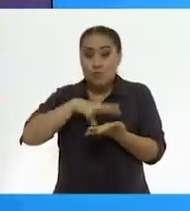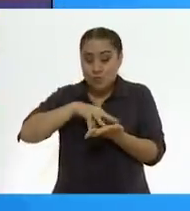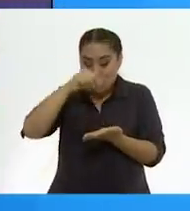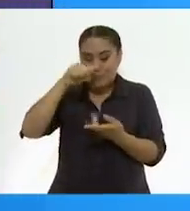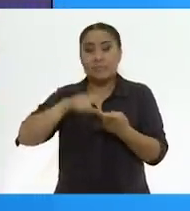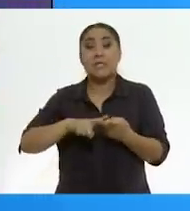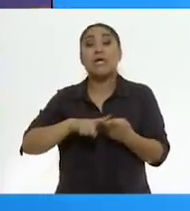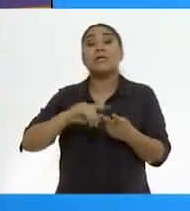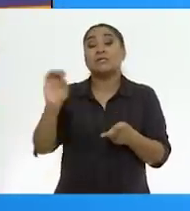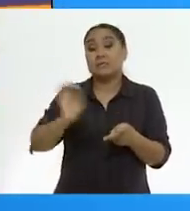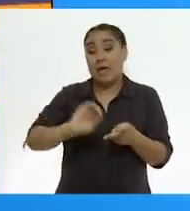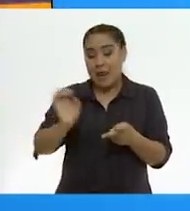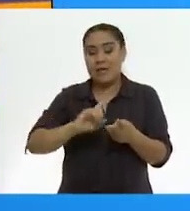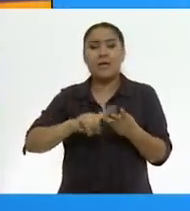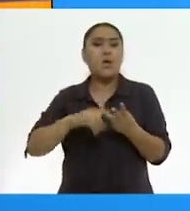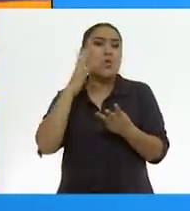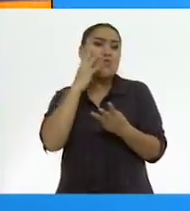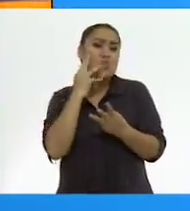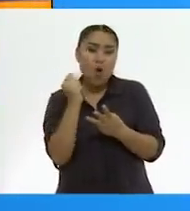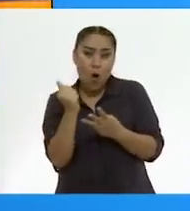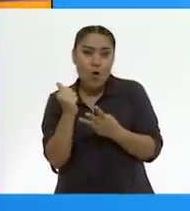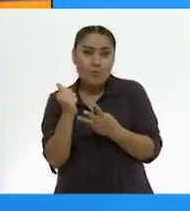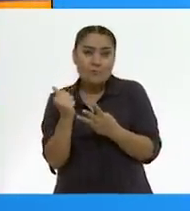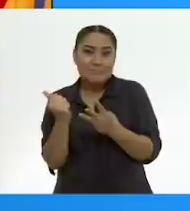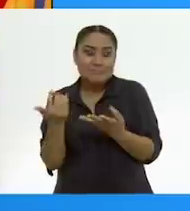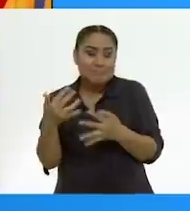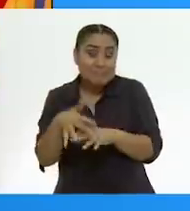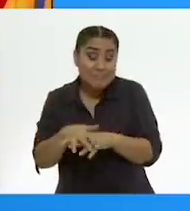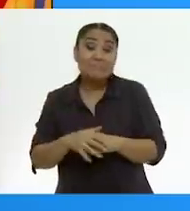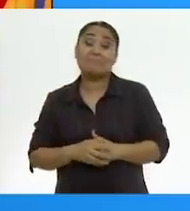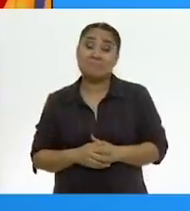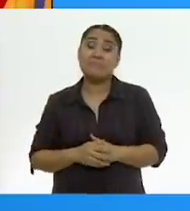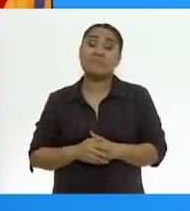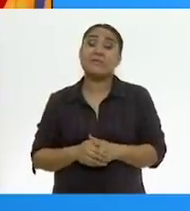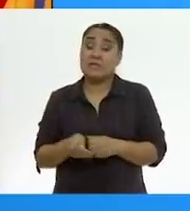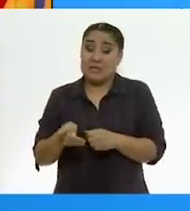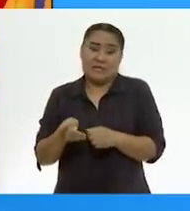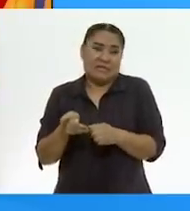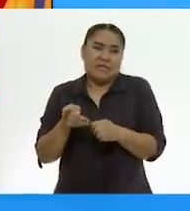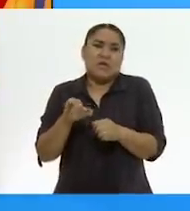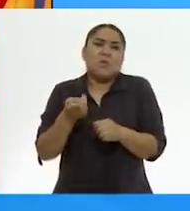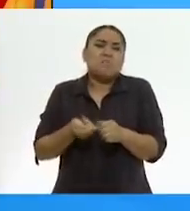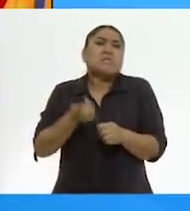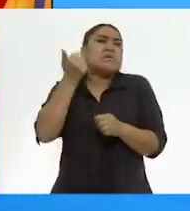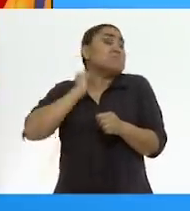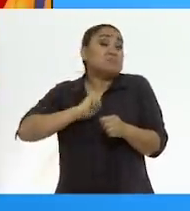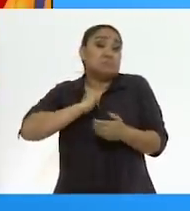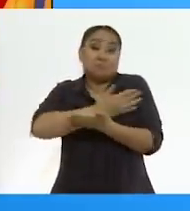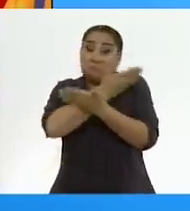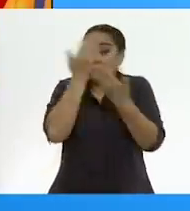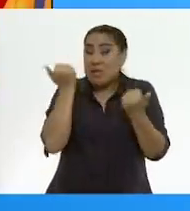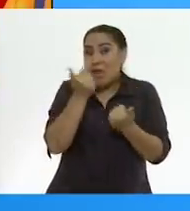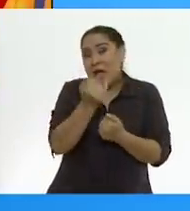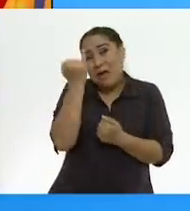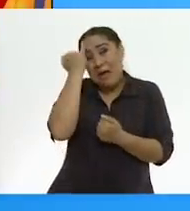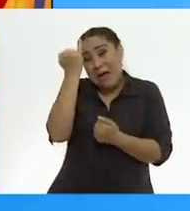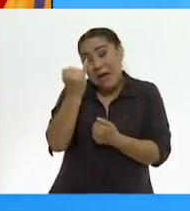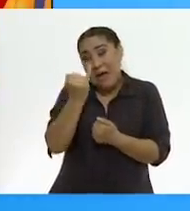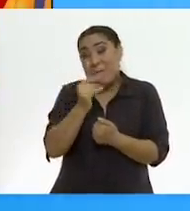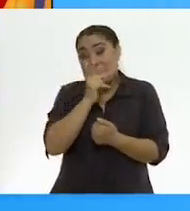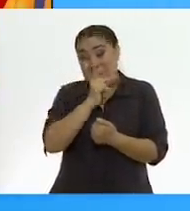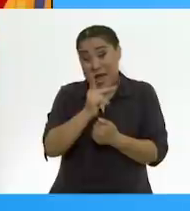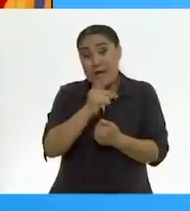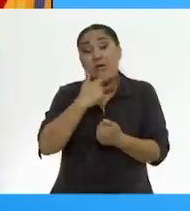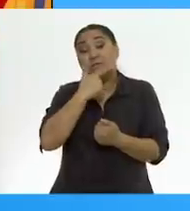la sal y el limón. ¡Ay! Su origen no es muy claro. Se piensa que es una deformación de la